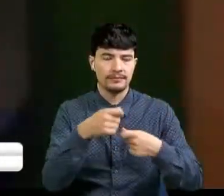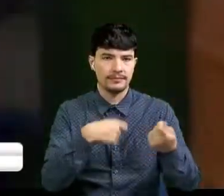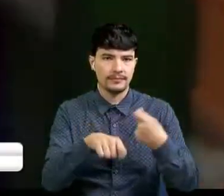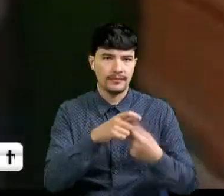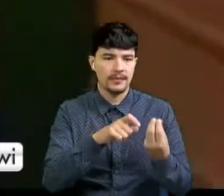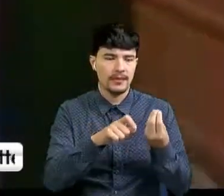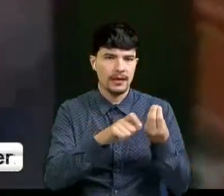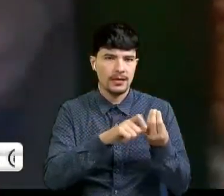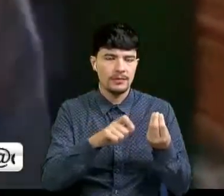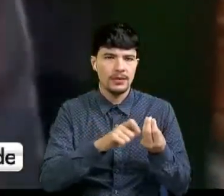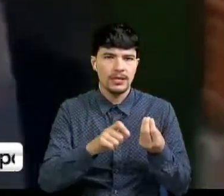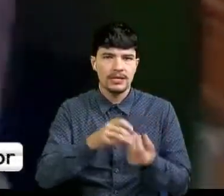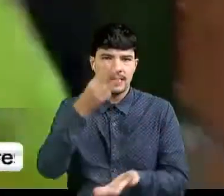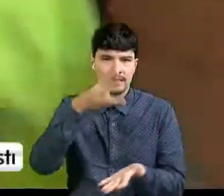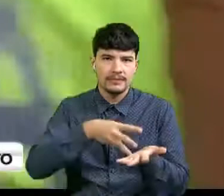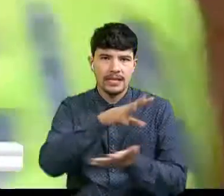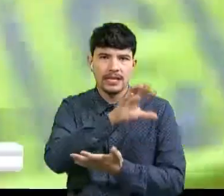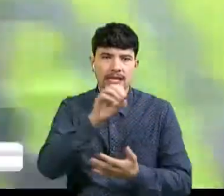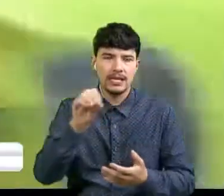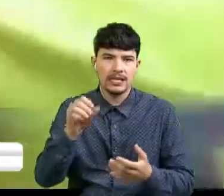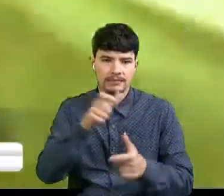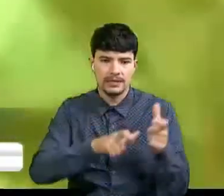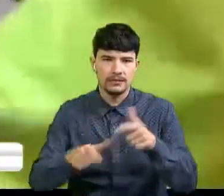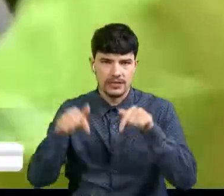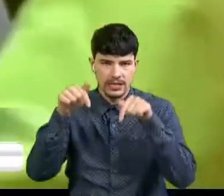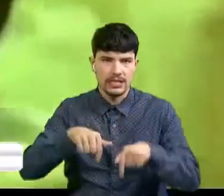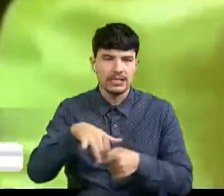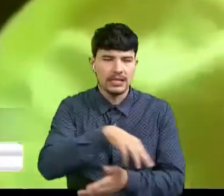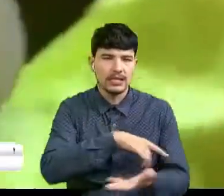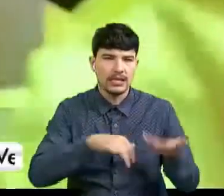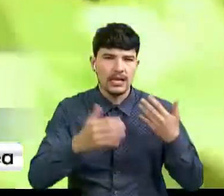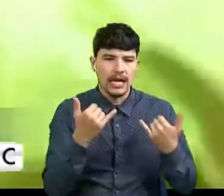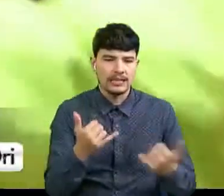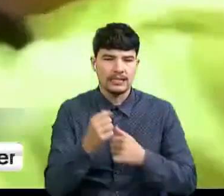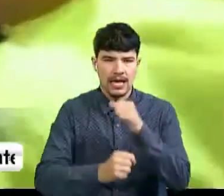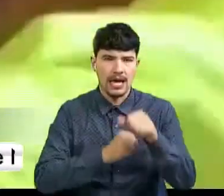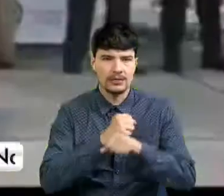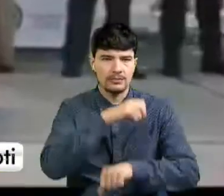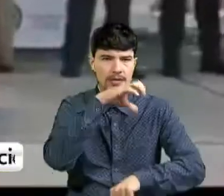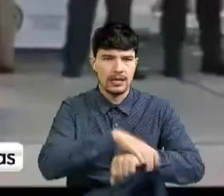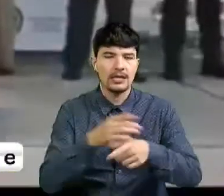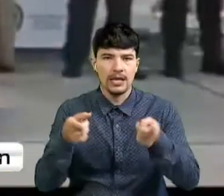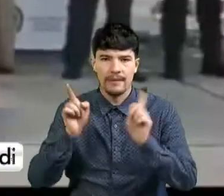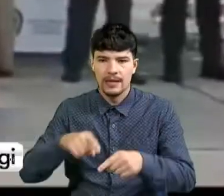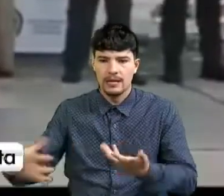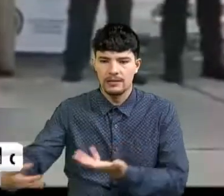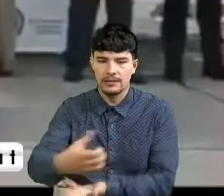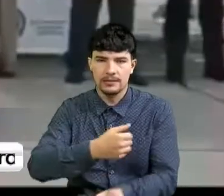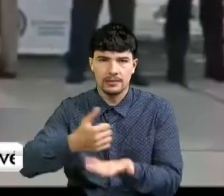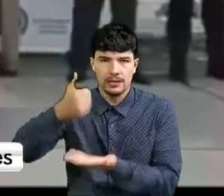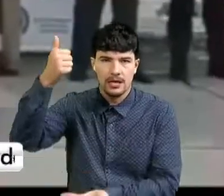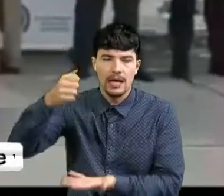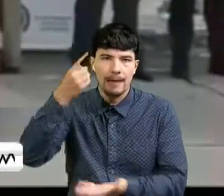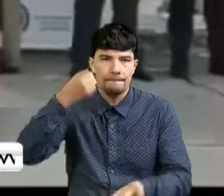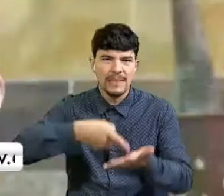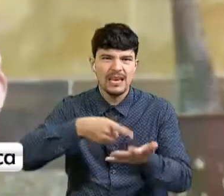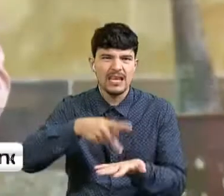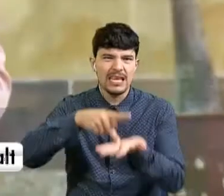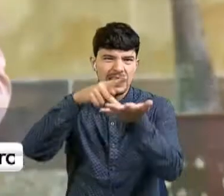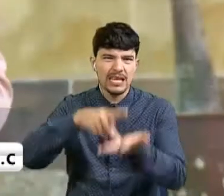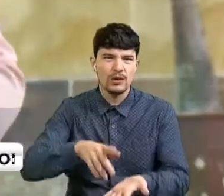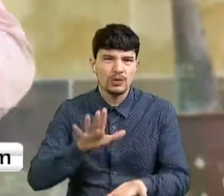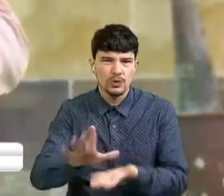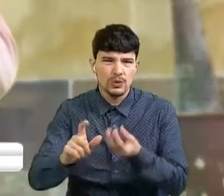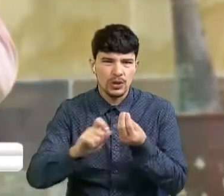3.500 personas han sido capturadas en santander por la policía y se han decomisado más de mil kilos de alucinógenos